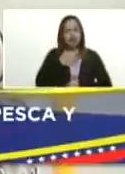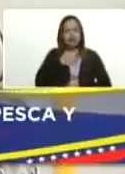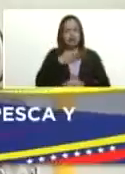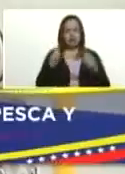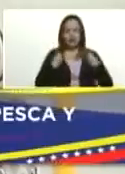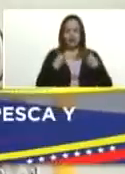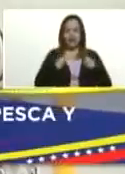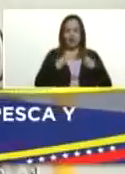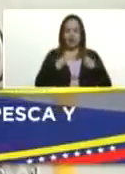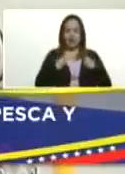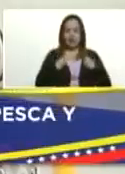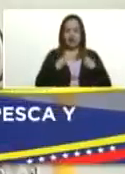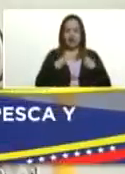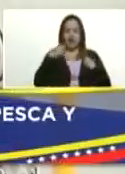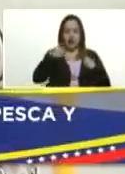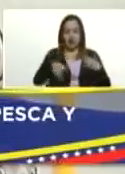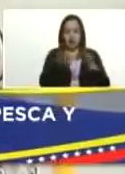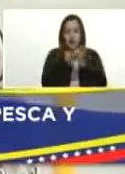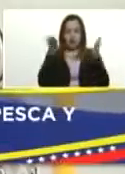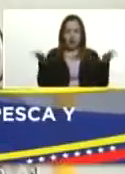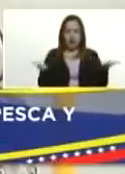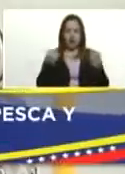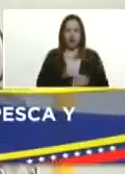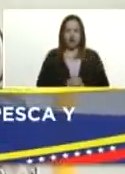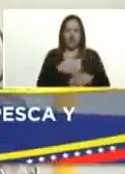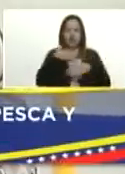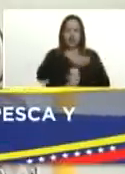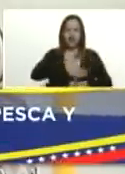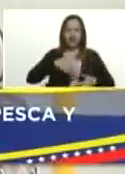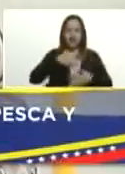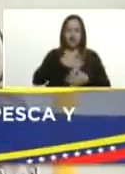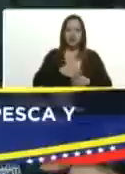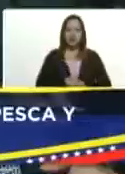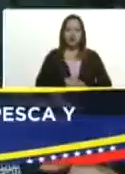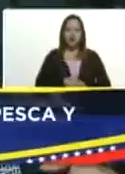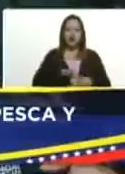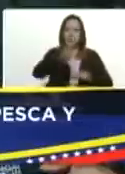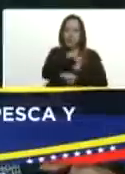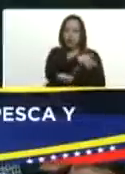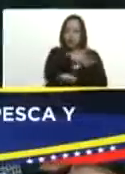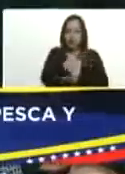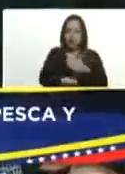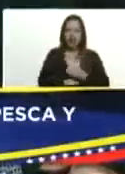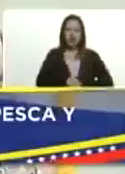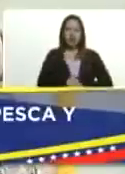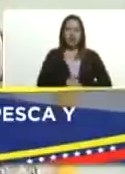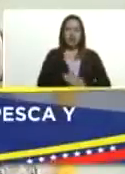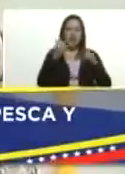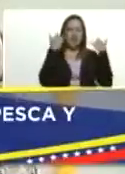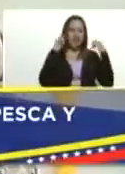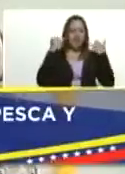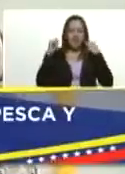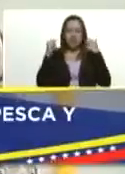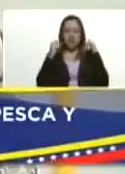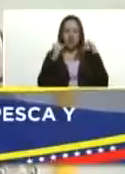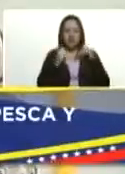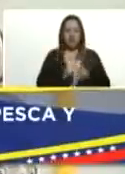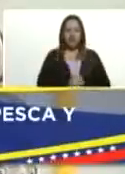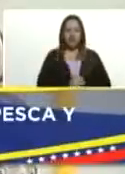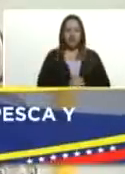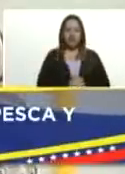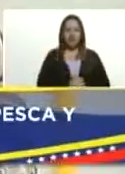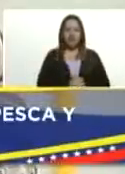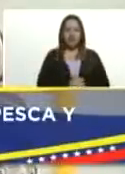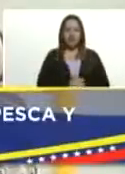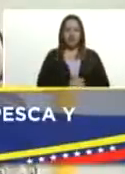vida en Cumaná, disfrutando la música, la rumba, la